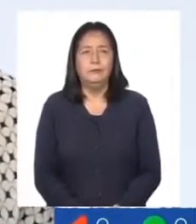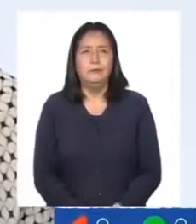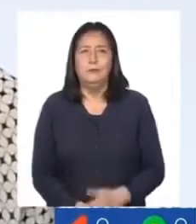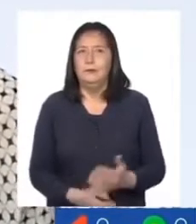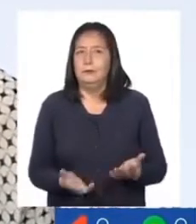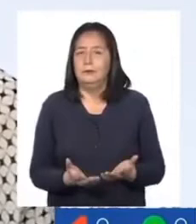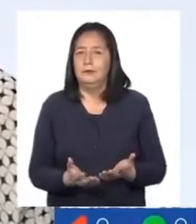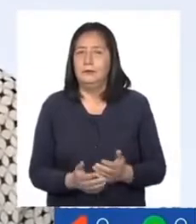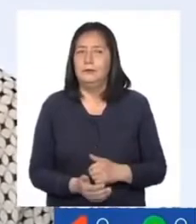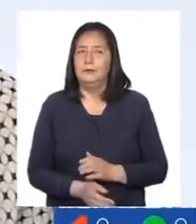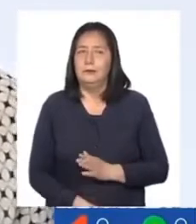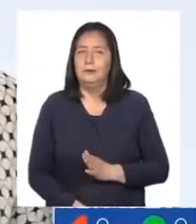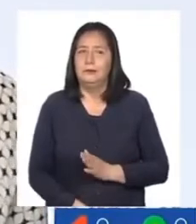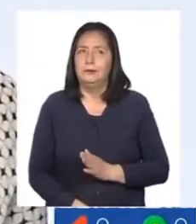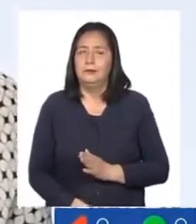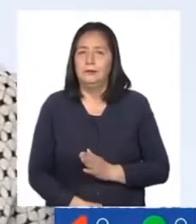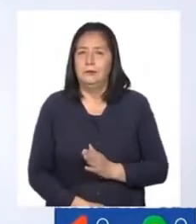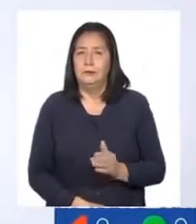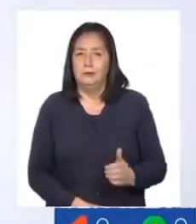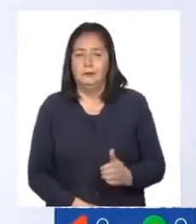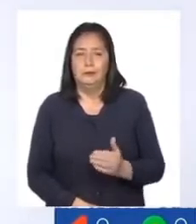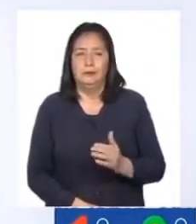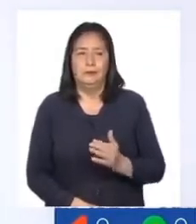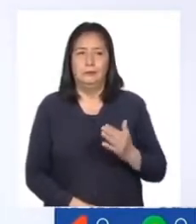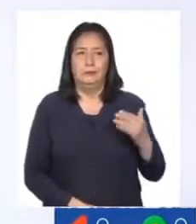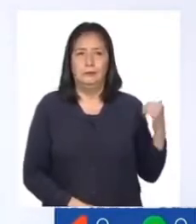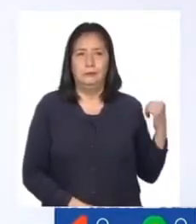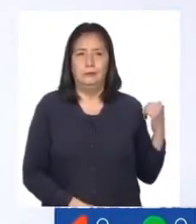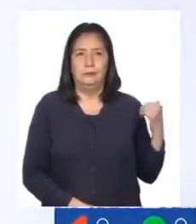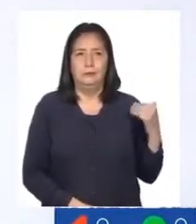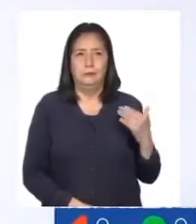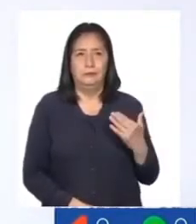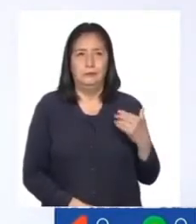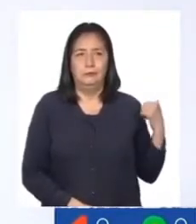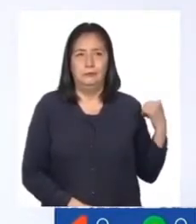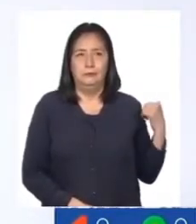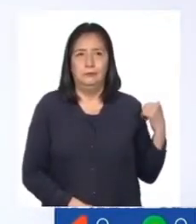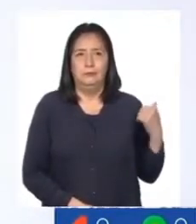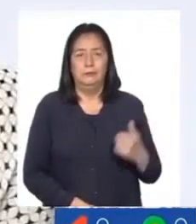Hacia nuestra diagonal derecha atrás.